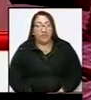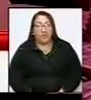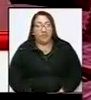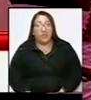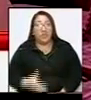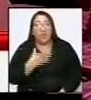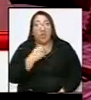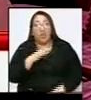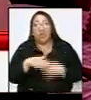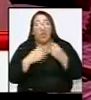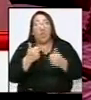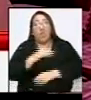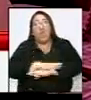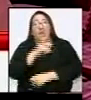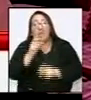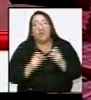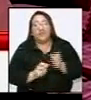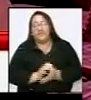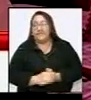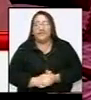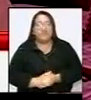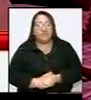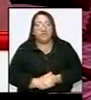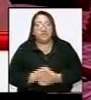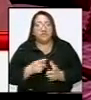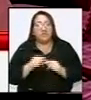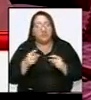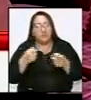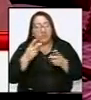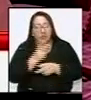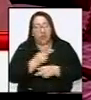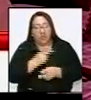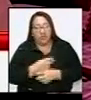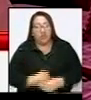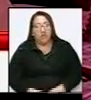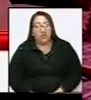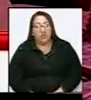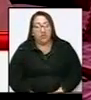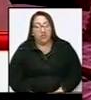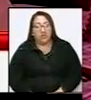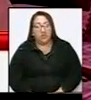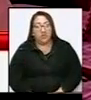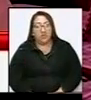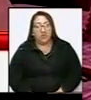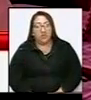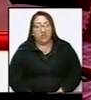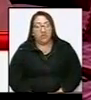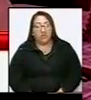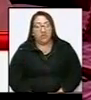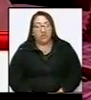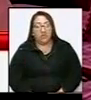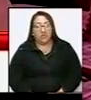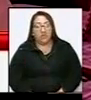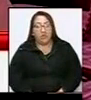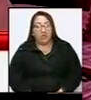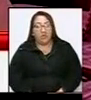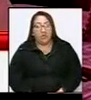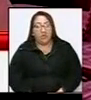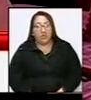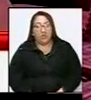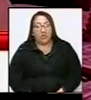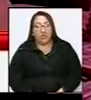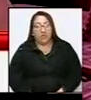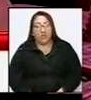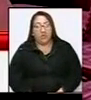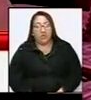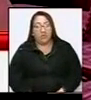no todos son buena gente, ¿no? Entonces en ese sentido hay que tener bastante cuidado con la participación de la sociedad civil, que creo yo que